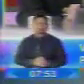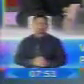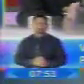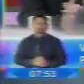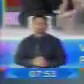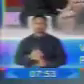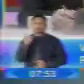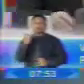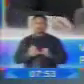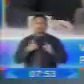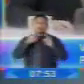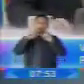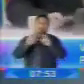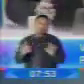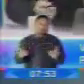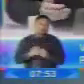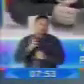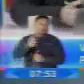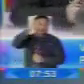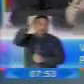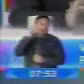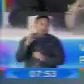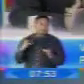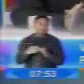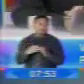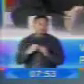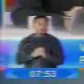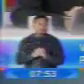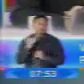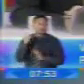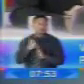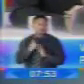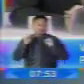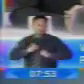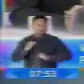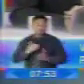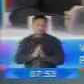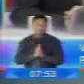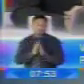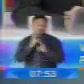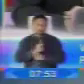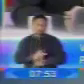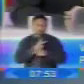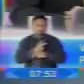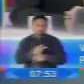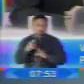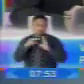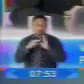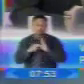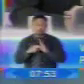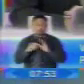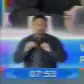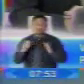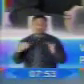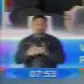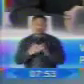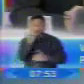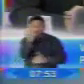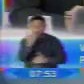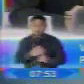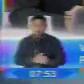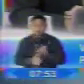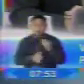ministro Velasco, tengo que hacer esta pregunta. Ayer la Asociación de Artistas Unidos presentó formalmente una acción de protección con medidas cautelares en contra tuyo,